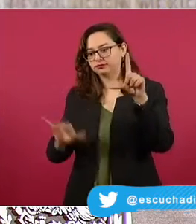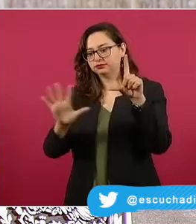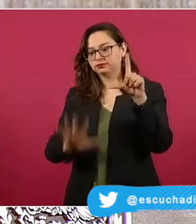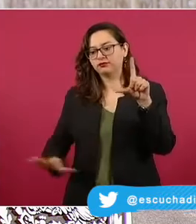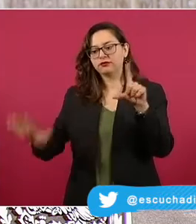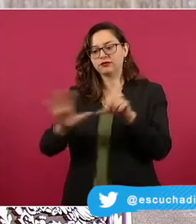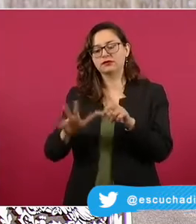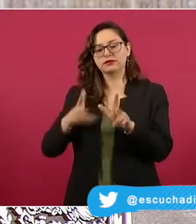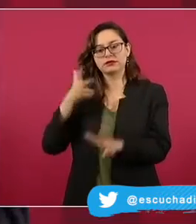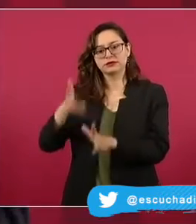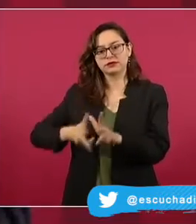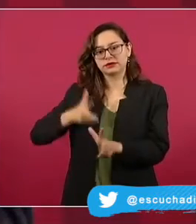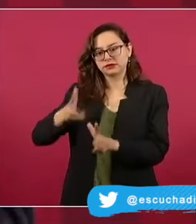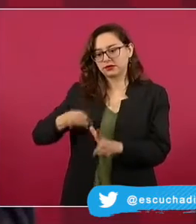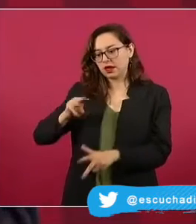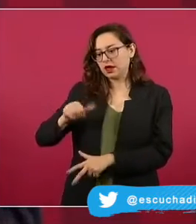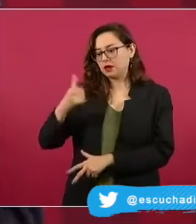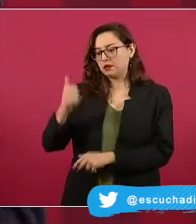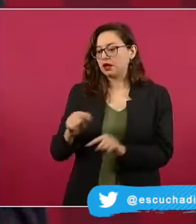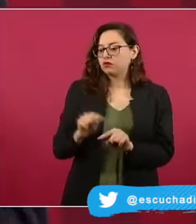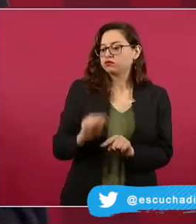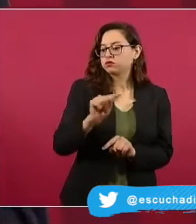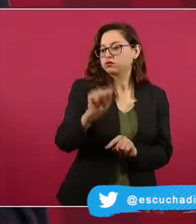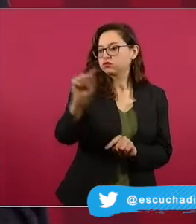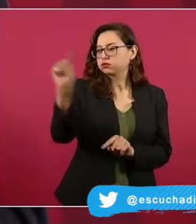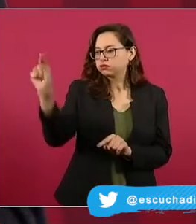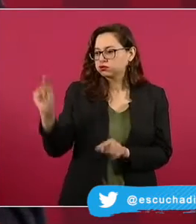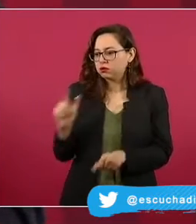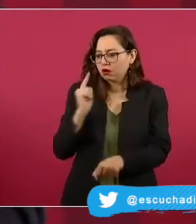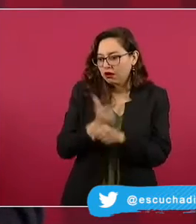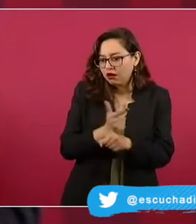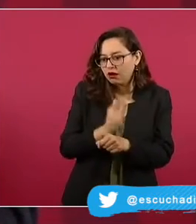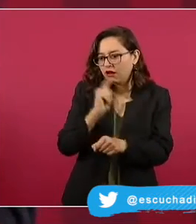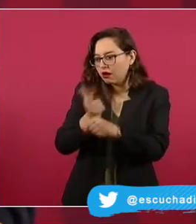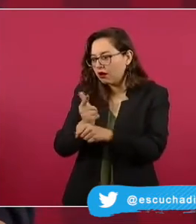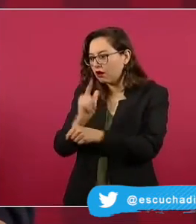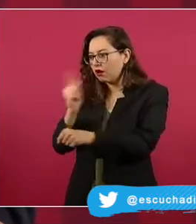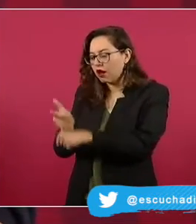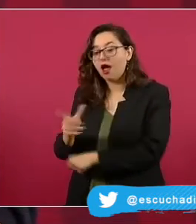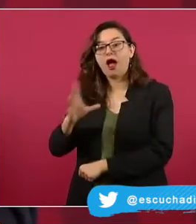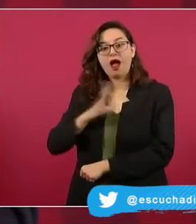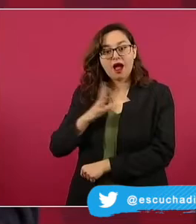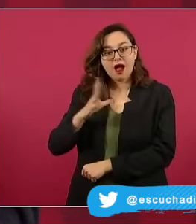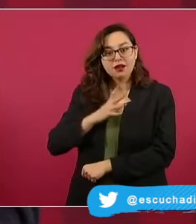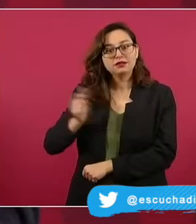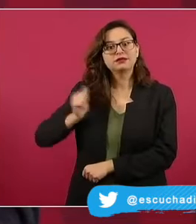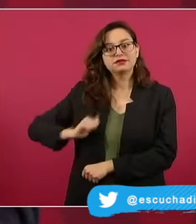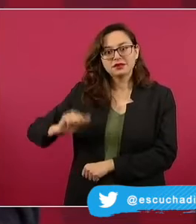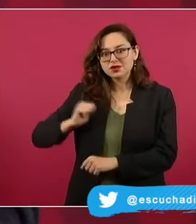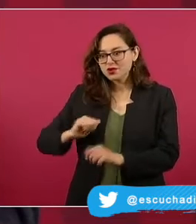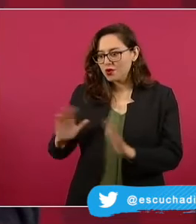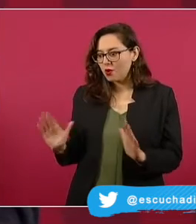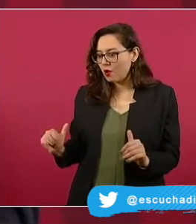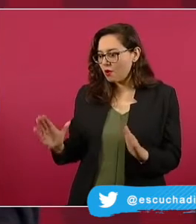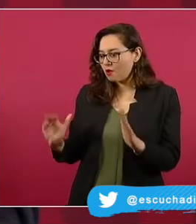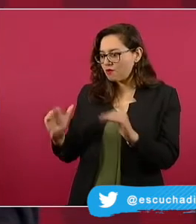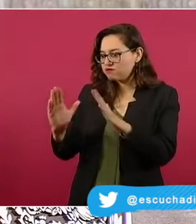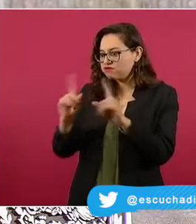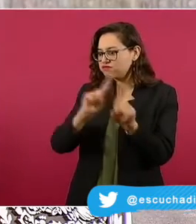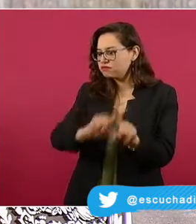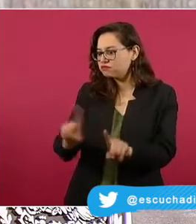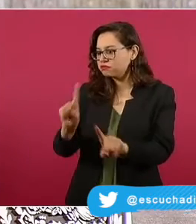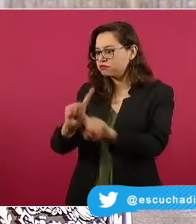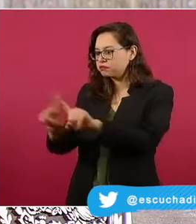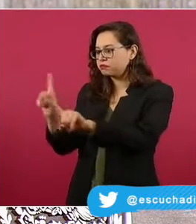seguridad. El rescatar. Durante su visita en Washington, el presidente rendirá homenaje al presidente Franklin